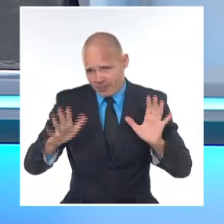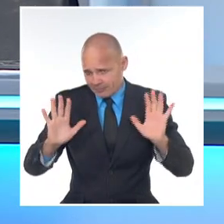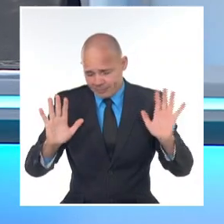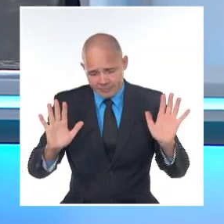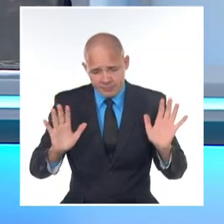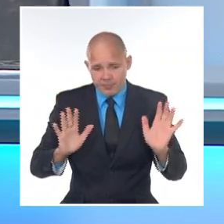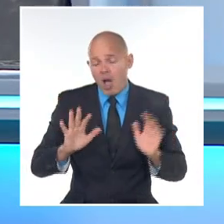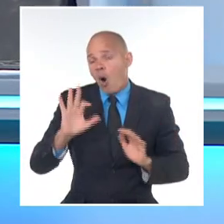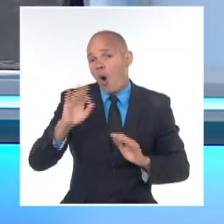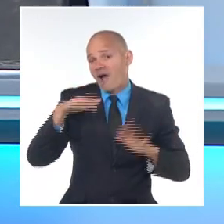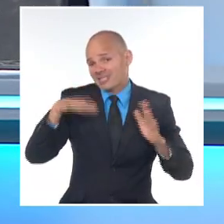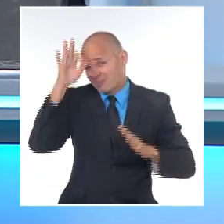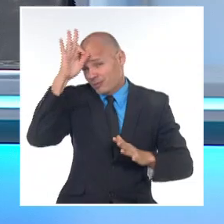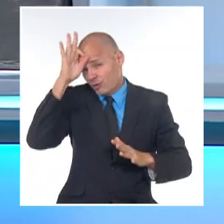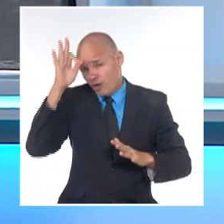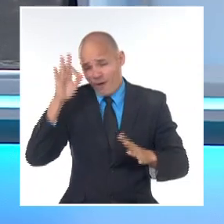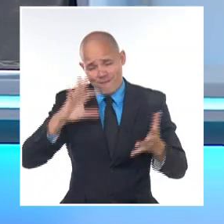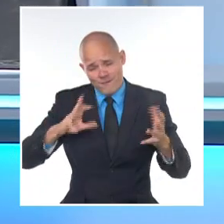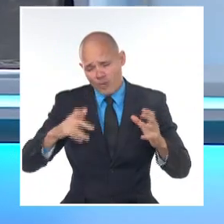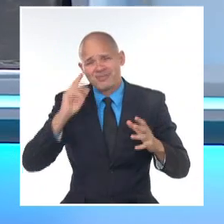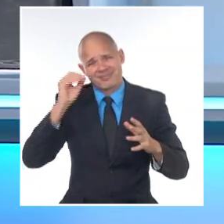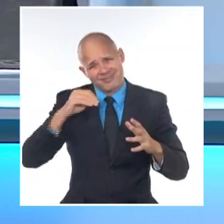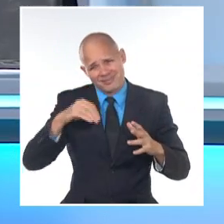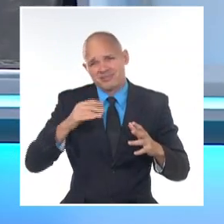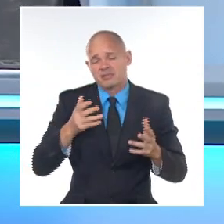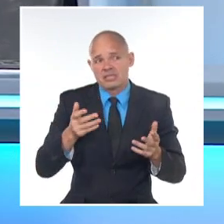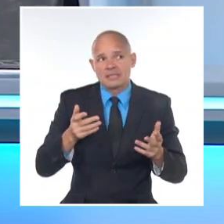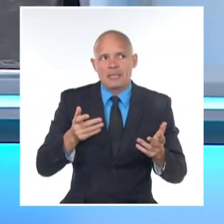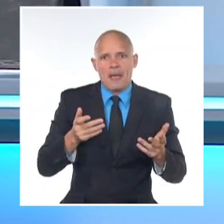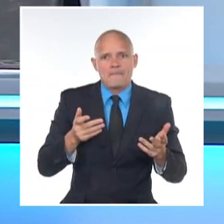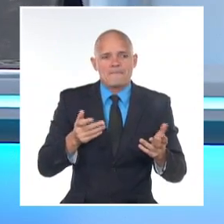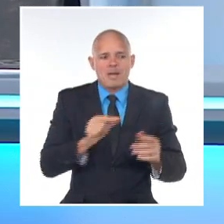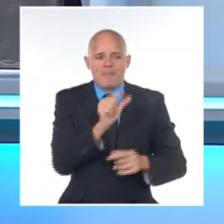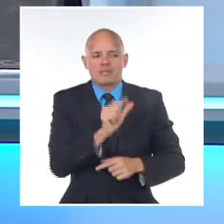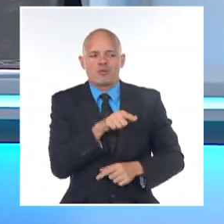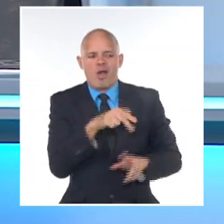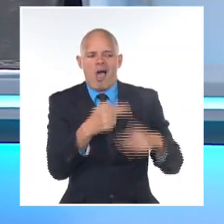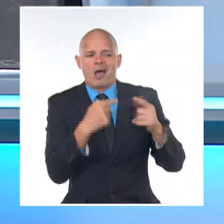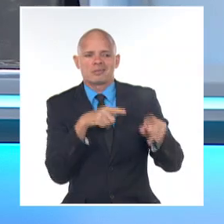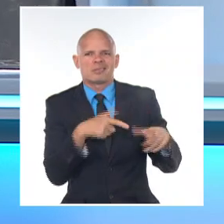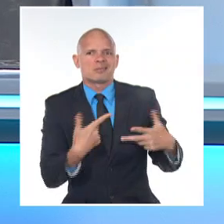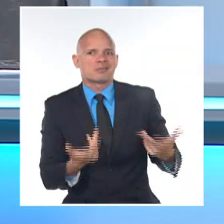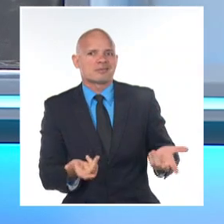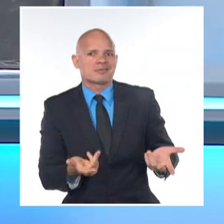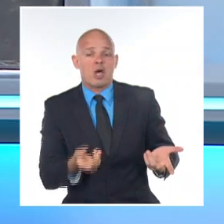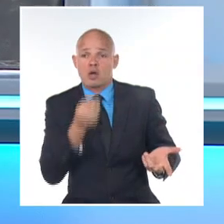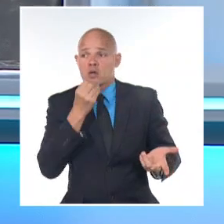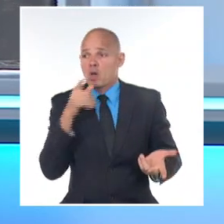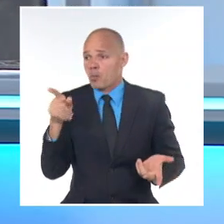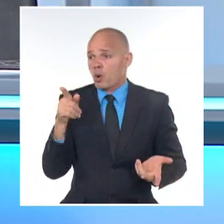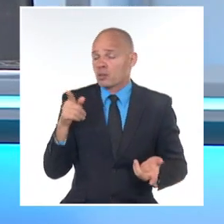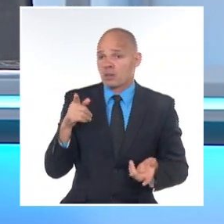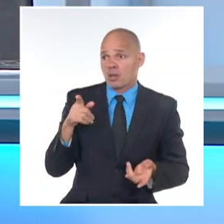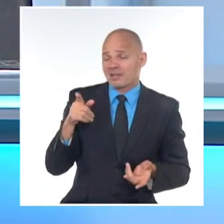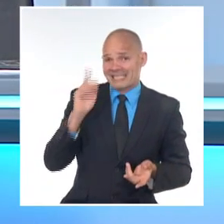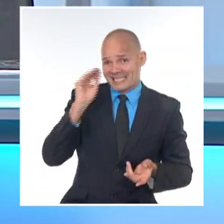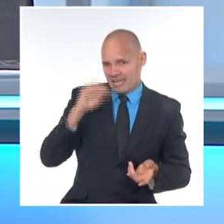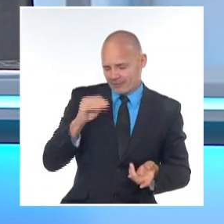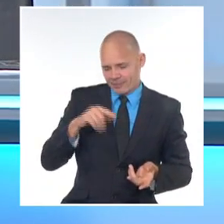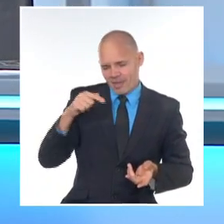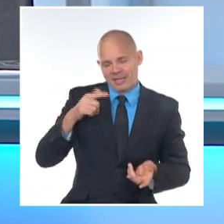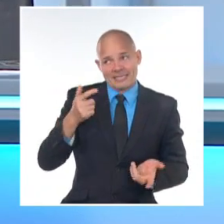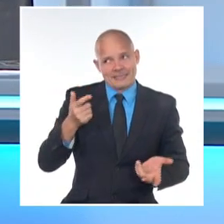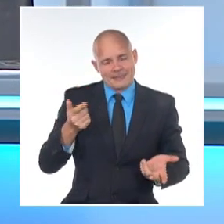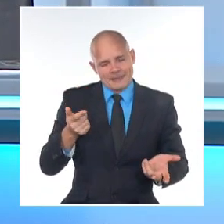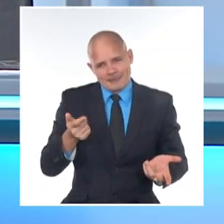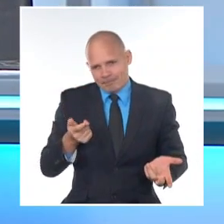esa desviación del modo apropiado de la autoridad. Pero error sobre error, nuestra sangre es muy caliente y no es muy